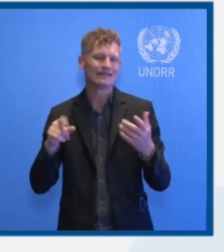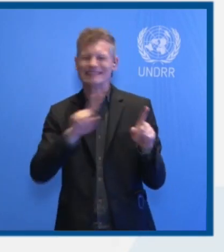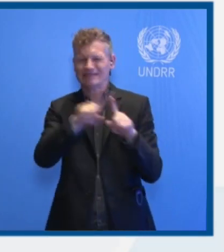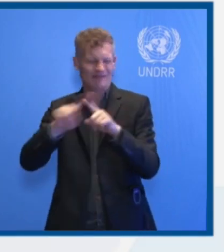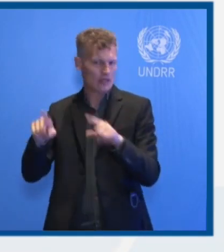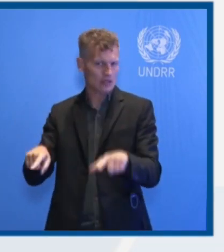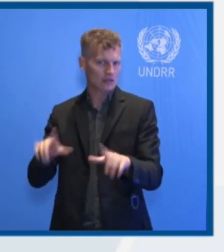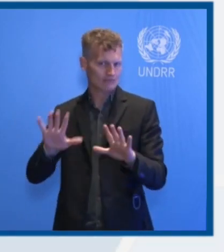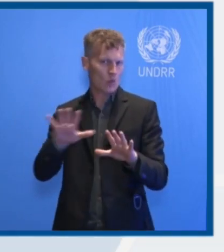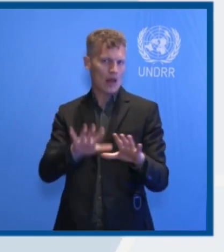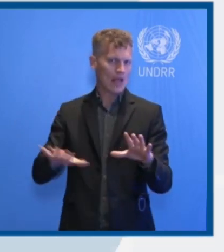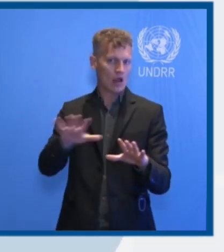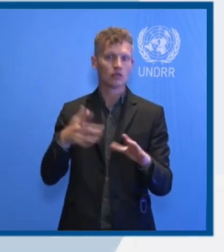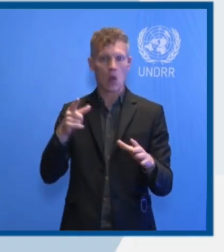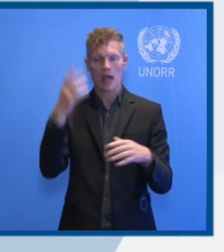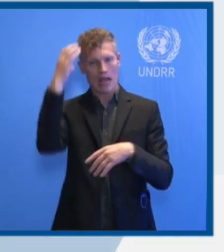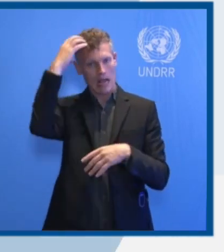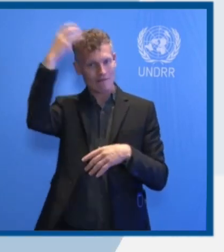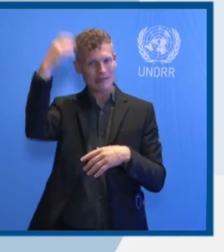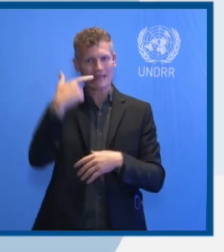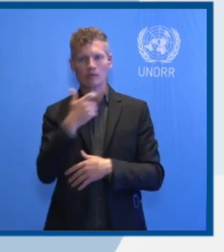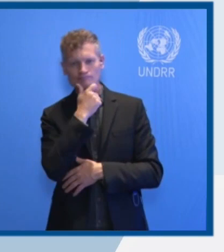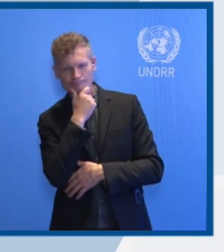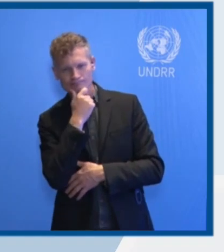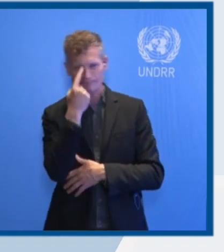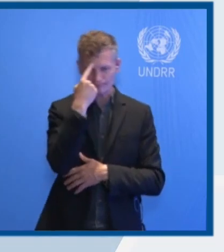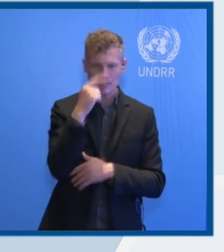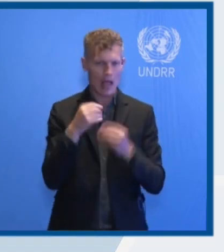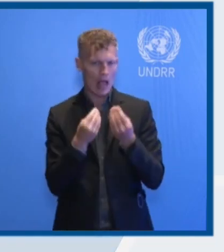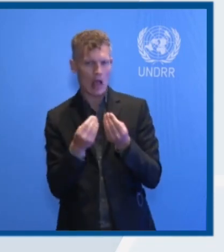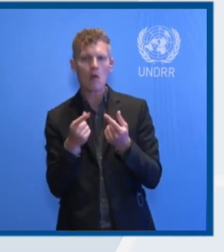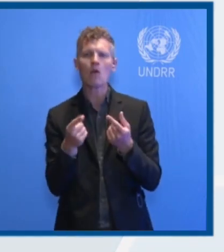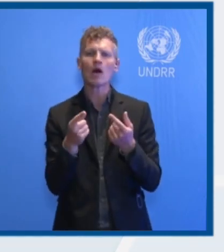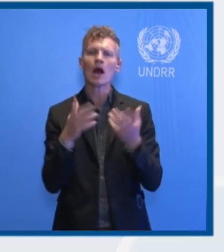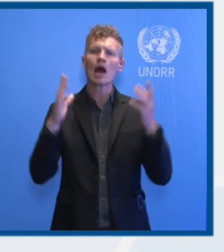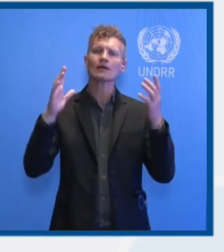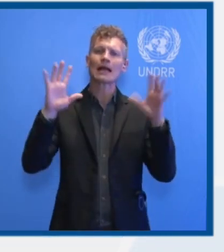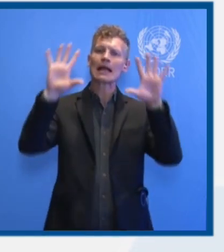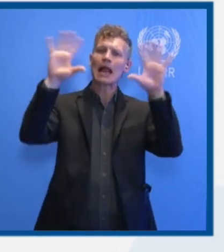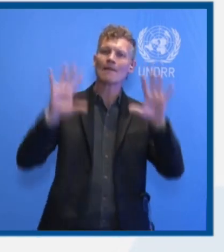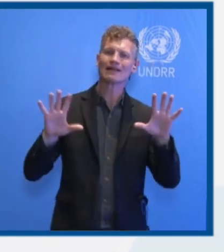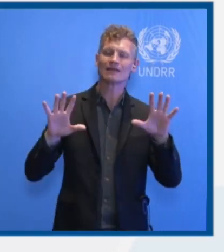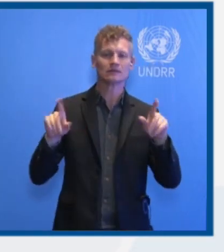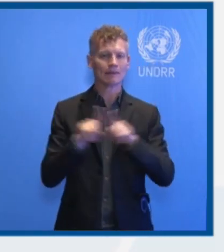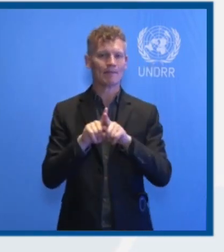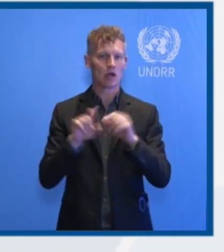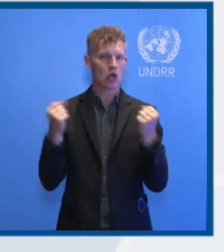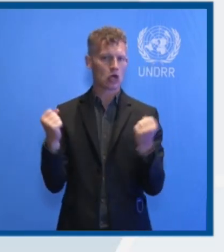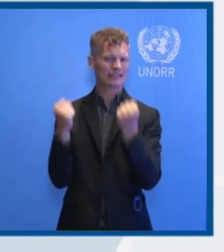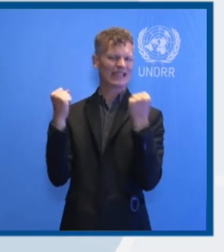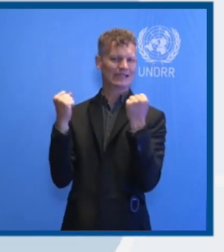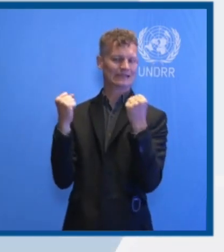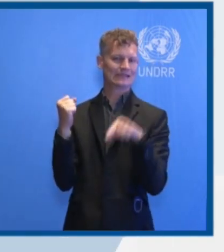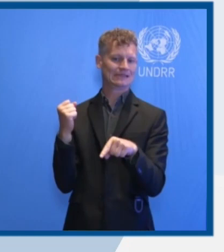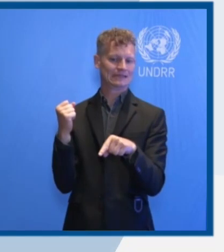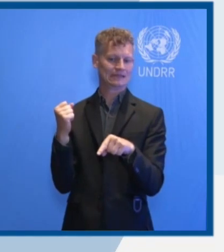regulación hídrica, implementar prácticas agropecuarias sostenibles y promover el turismo de naturaleza como una alternativa de empleo. Y son este tipo de proyectos